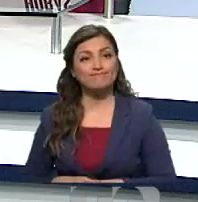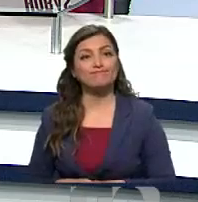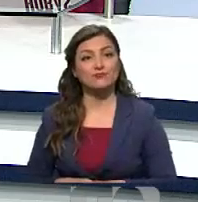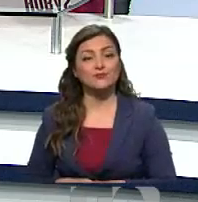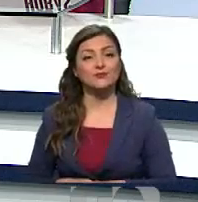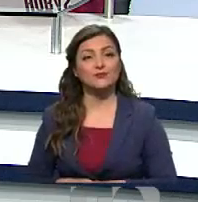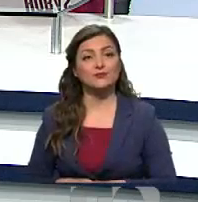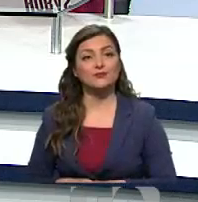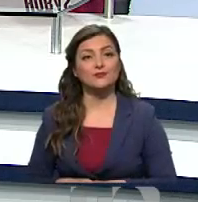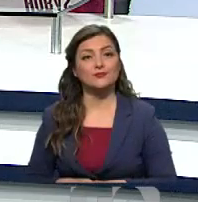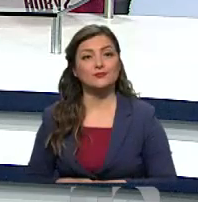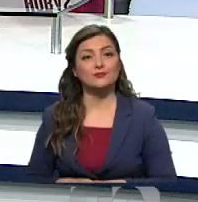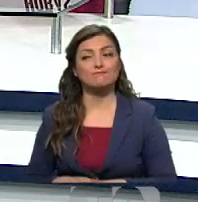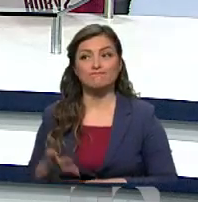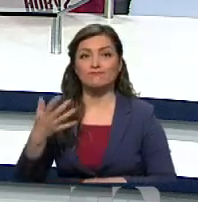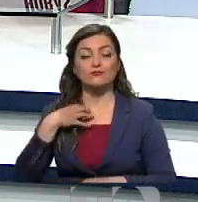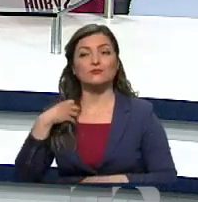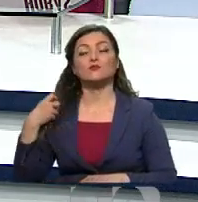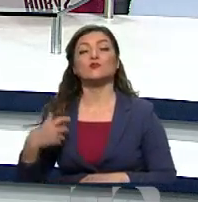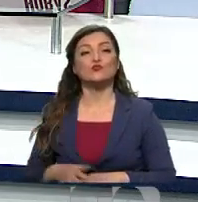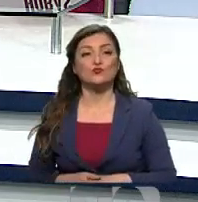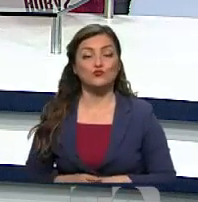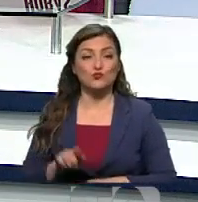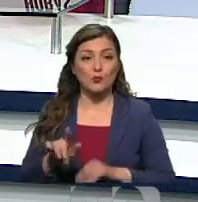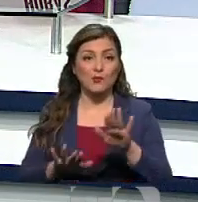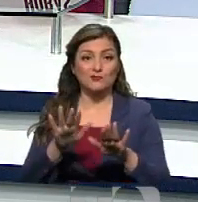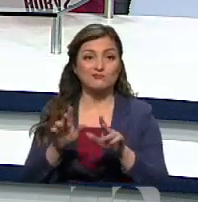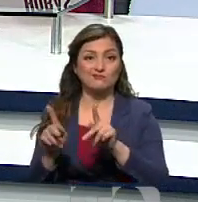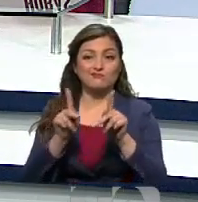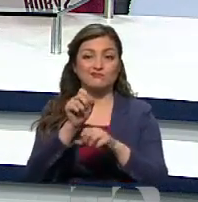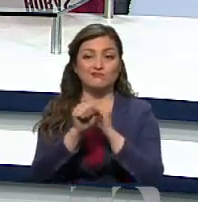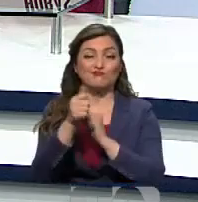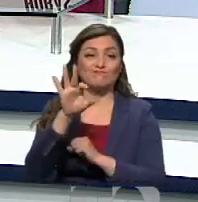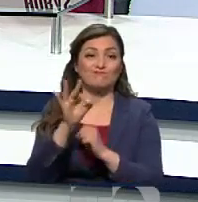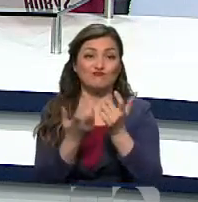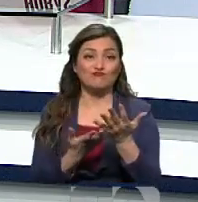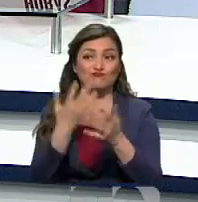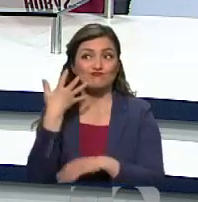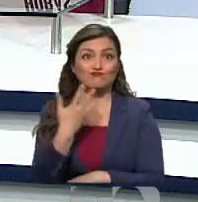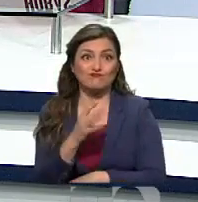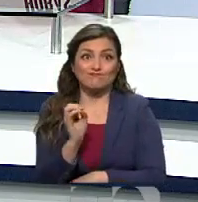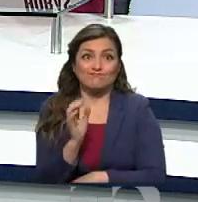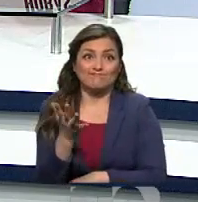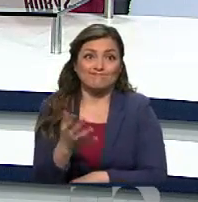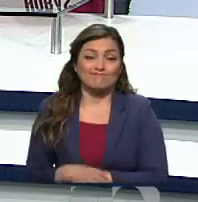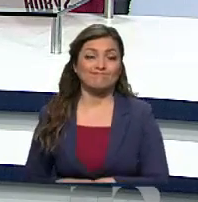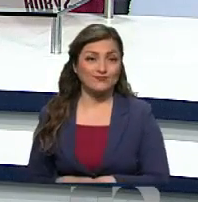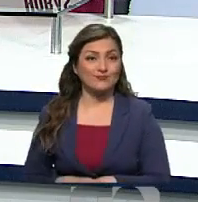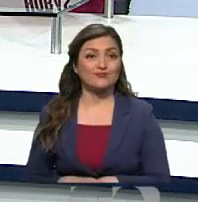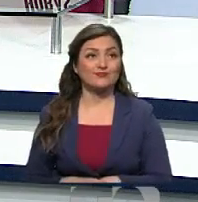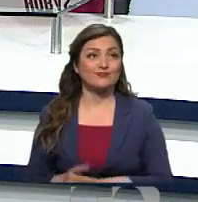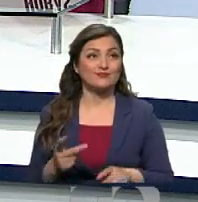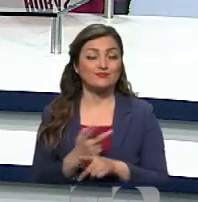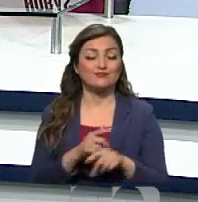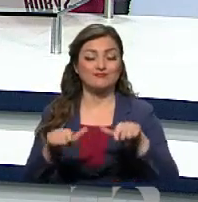pedido ciudadano, ya que como escuchábamos, esta obra se esperaba que esté lista en 2019. Miren la fecha y aún no pasa nada. Es terrible lo